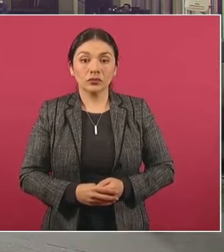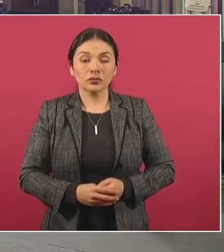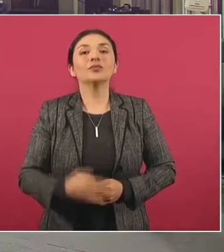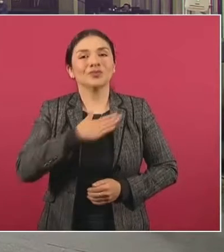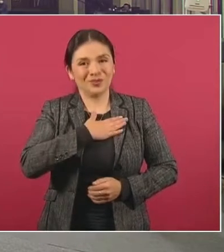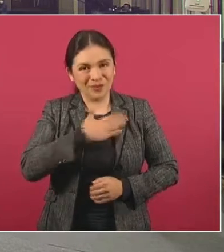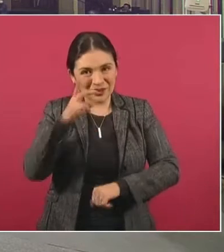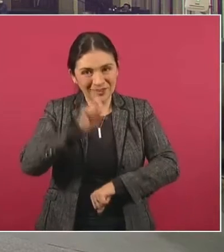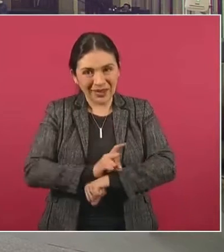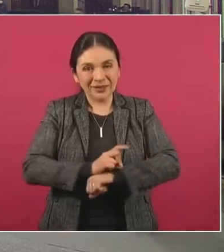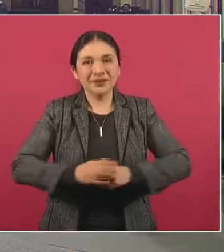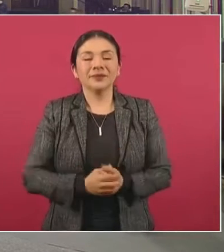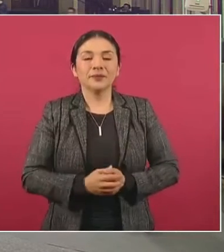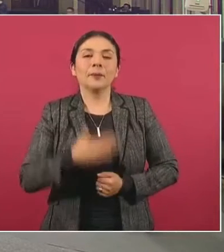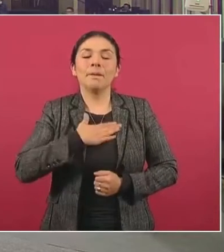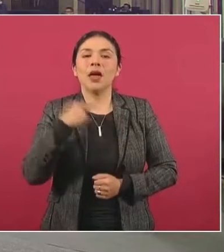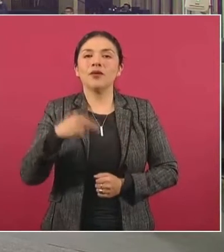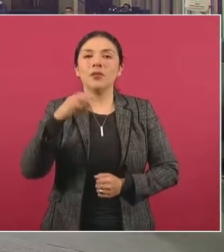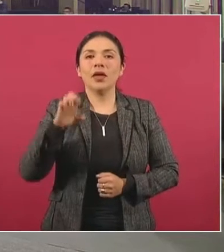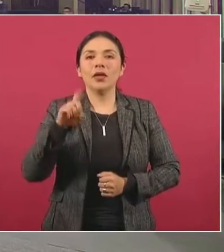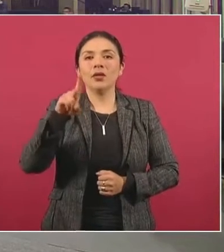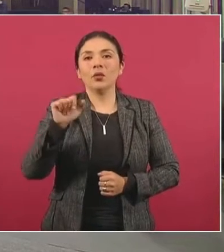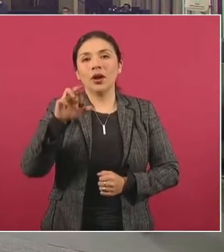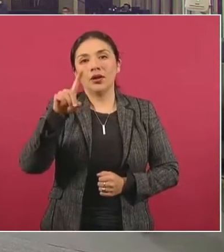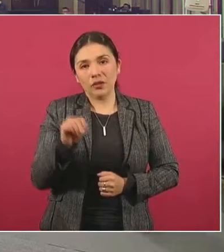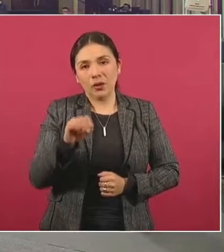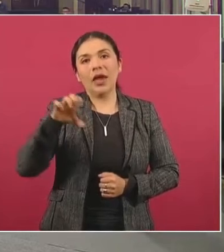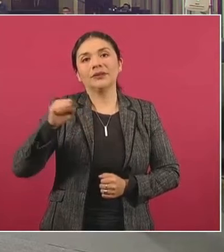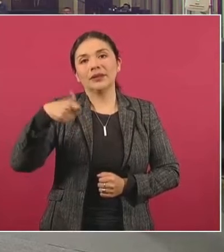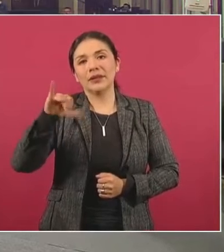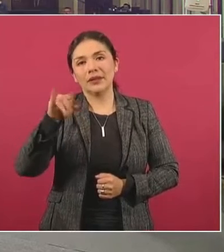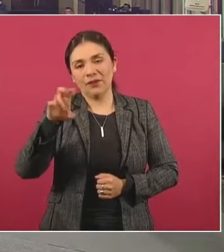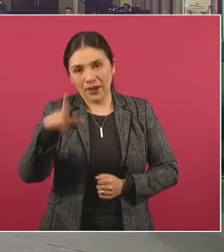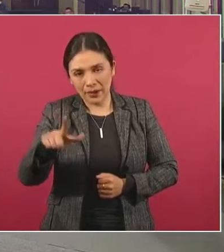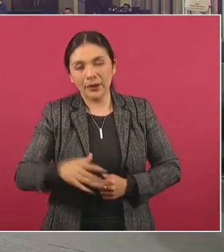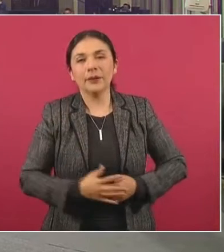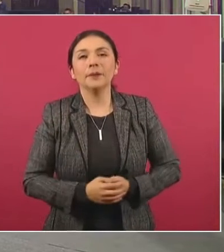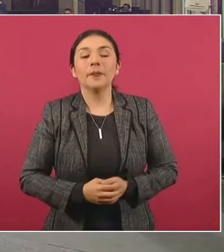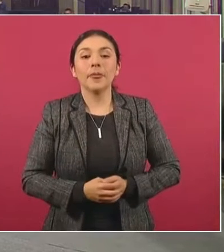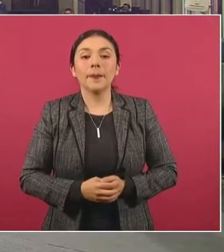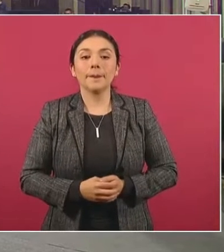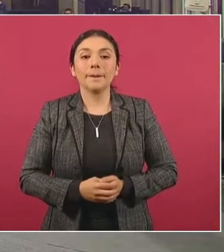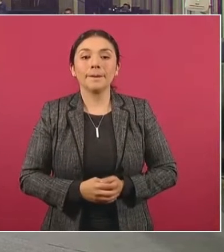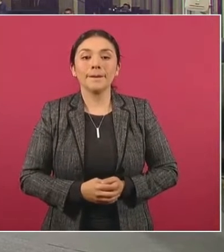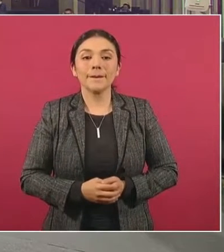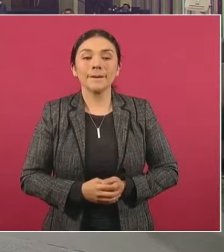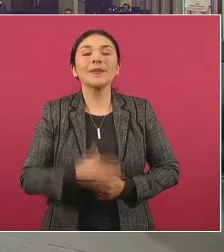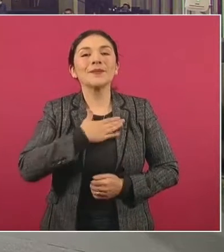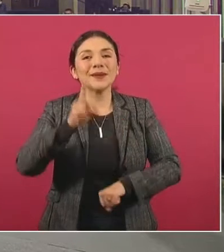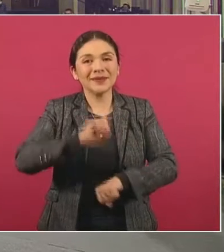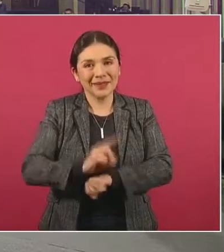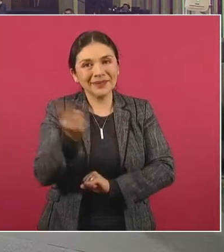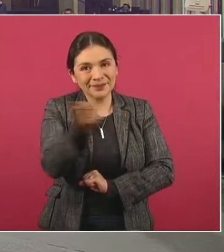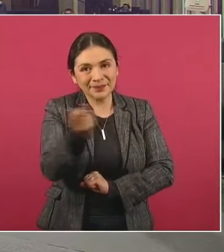Buenos días, Eduardo Esquivel Ancona, SDP Noticias. Buenos días, señor presidente, buenos